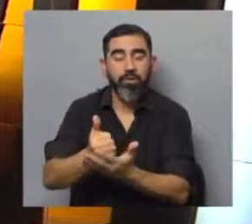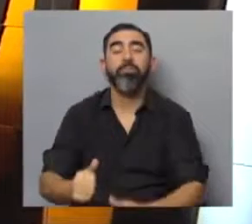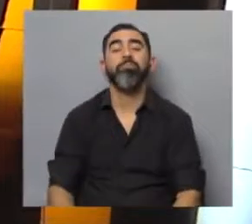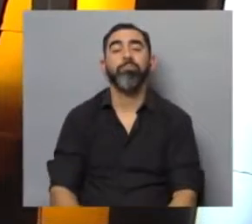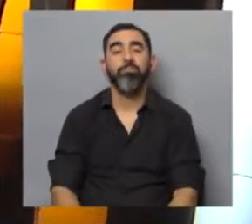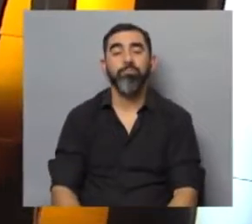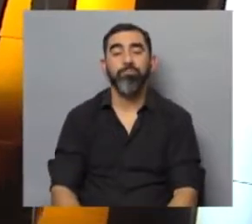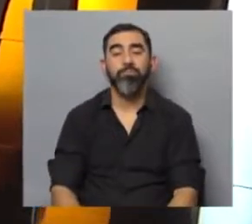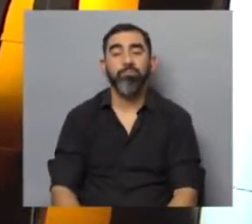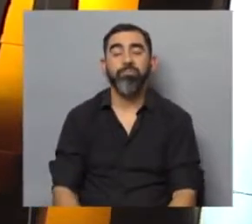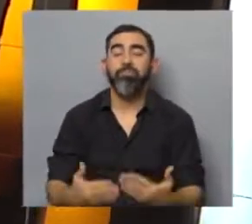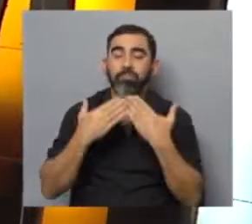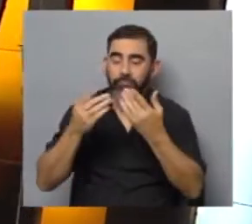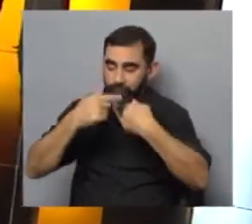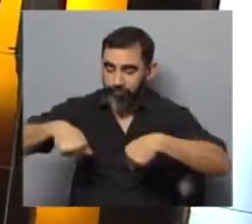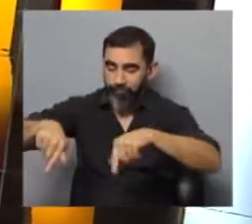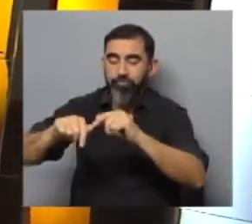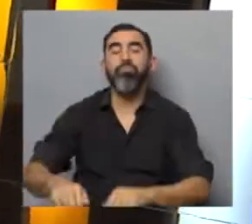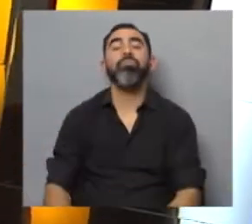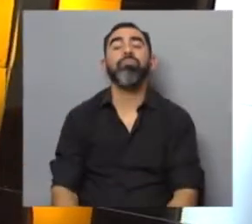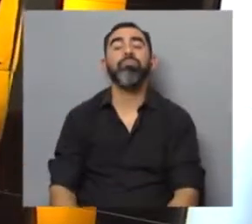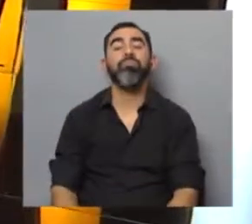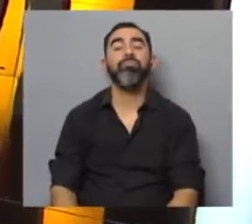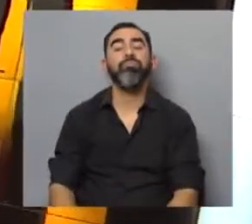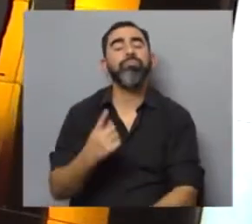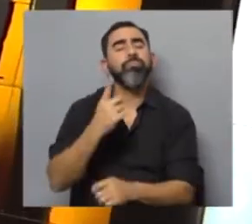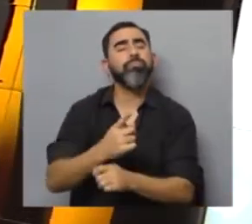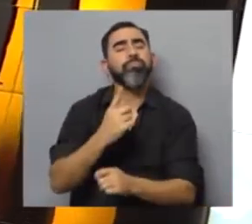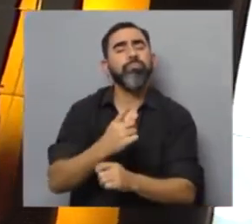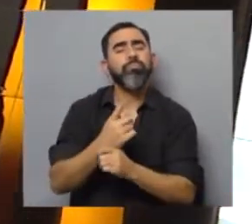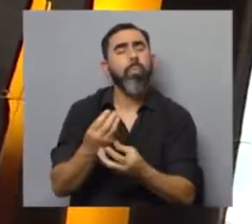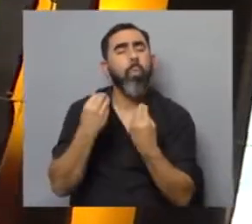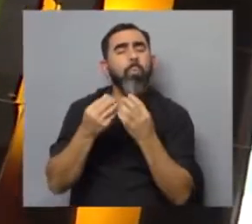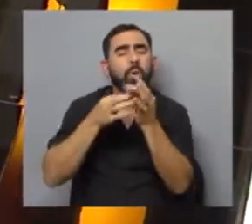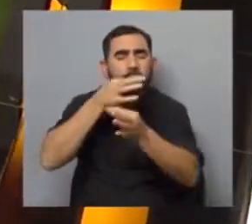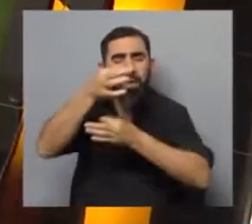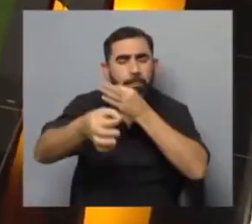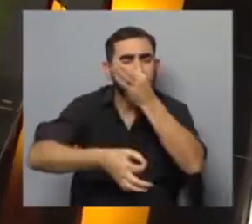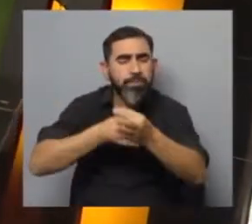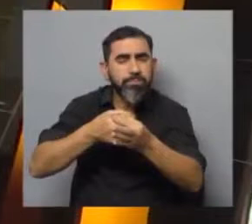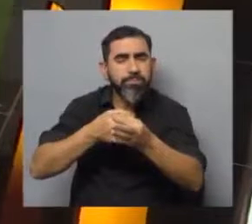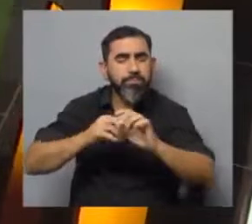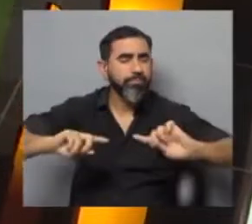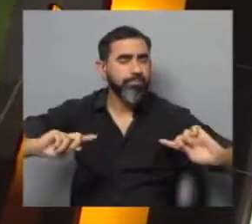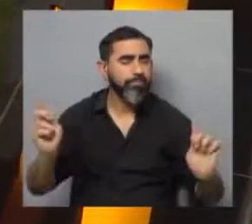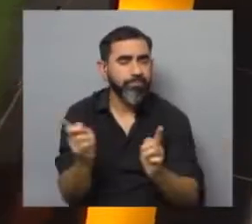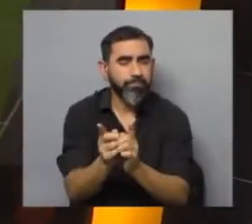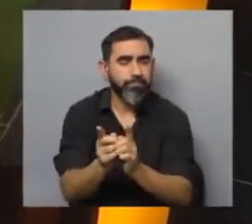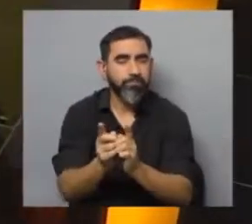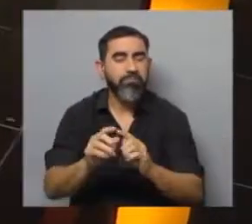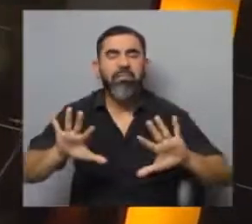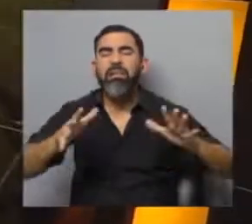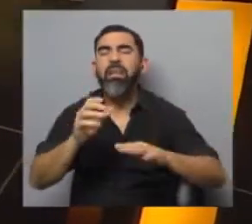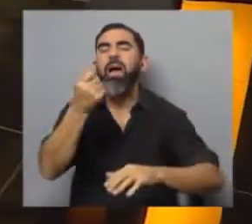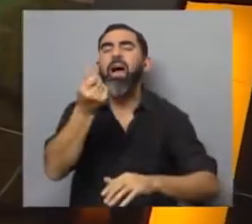Ciencia. No, muchas gracias. Gracias a ustedes. Primero, ¿cómo explicaríamos en resumidos términos qué es